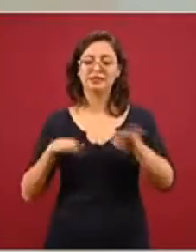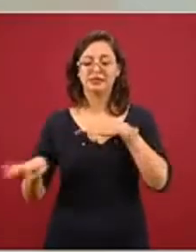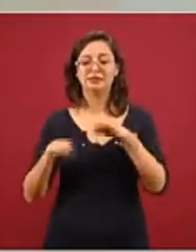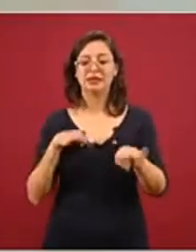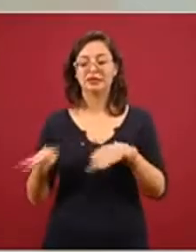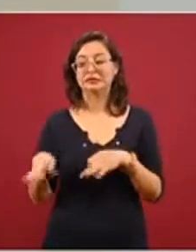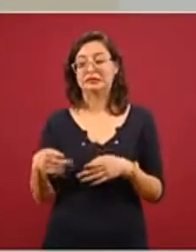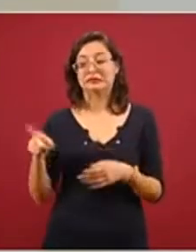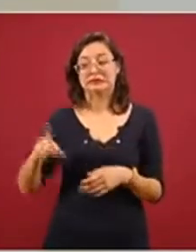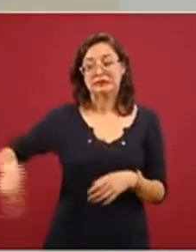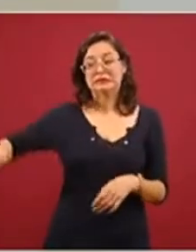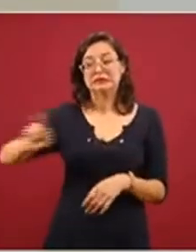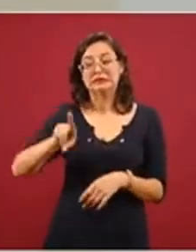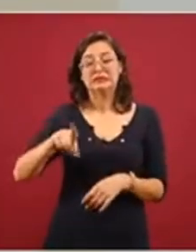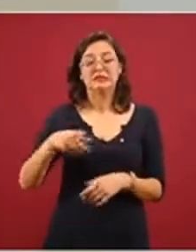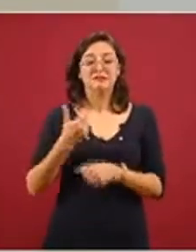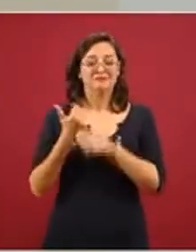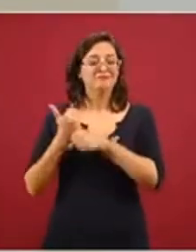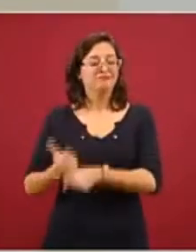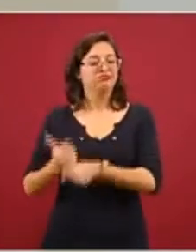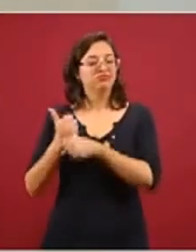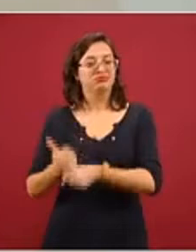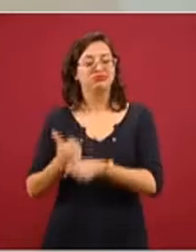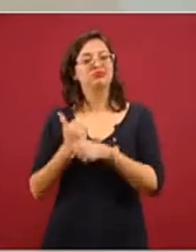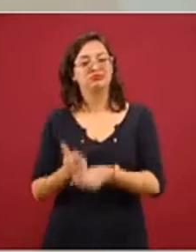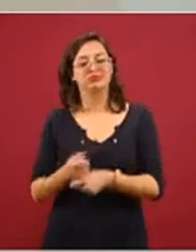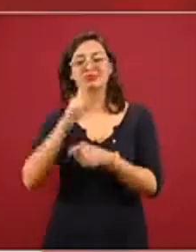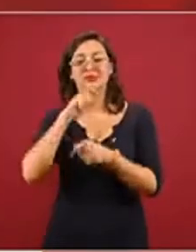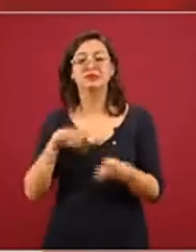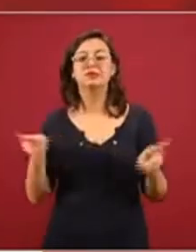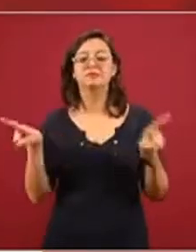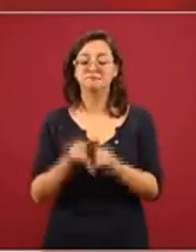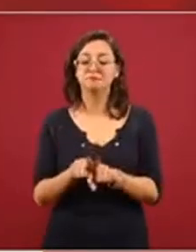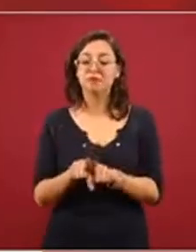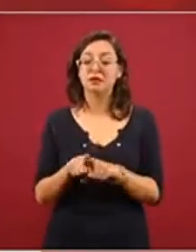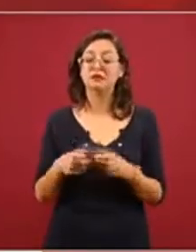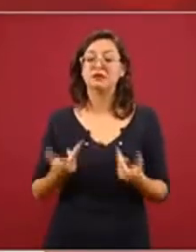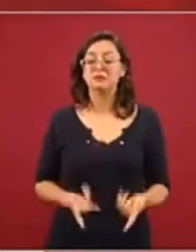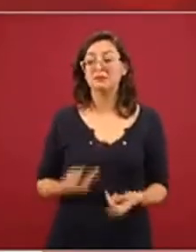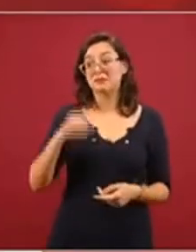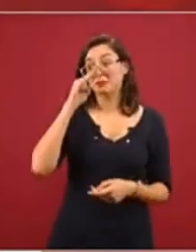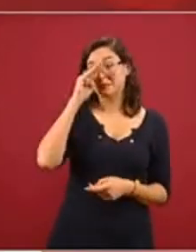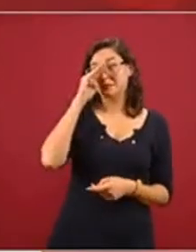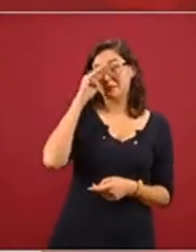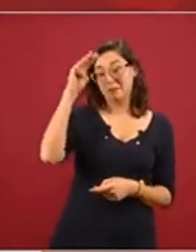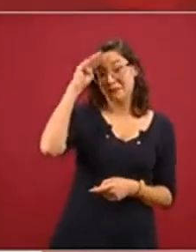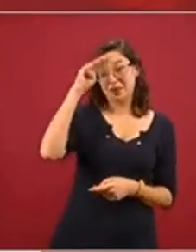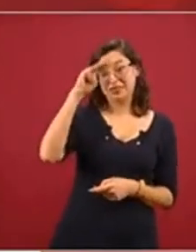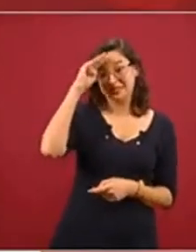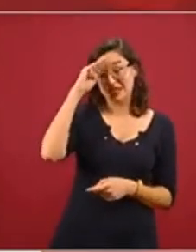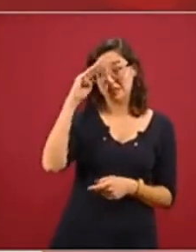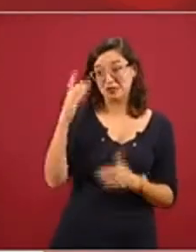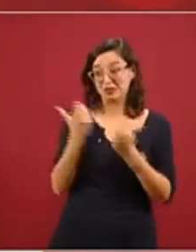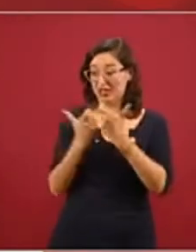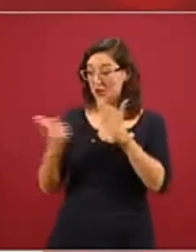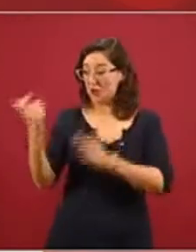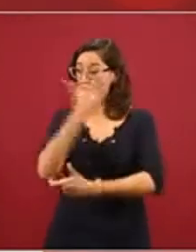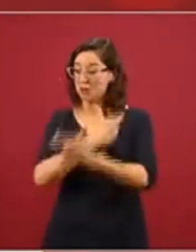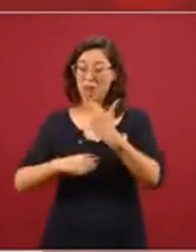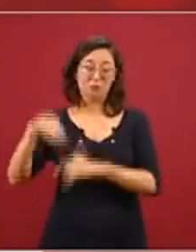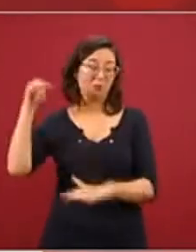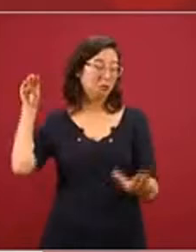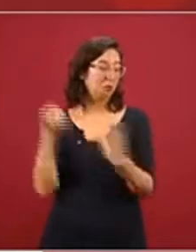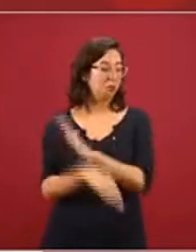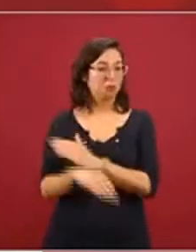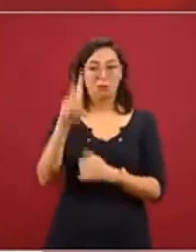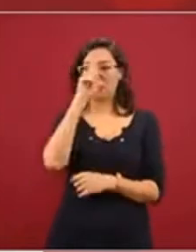impacto ha sido importante, afortunadamente ha sido menor al que originalmente se contemplaba en la esfera económica, y